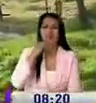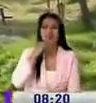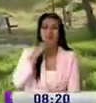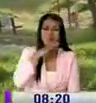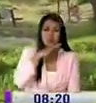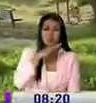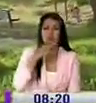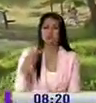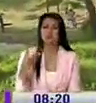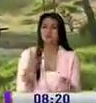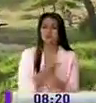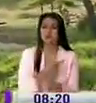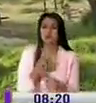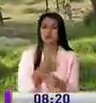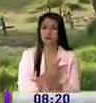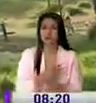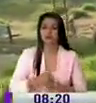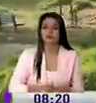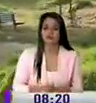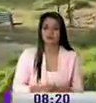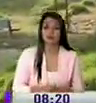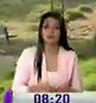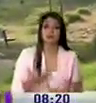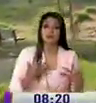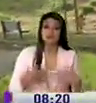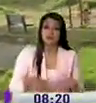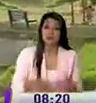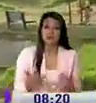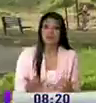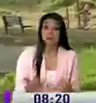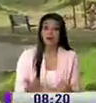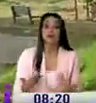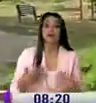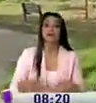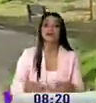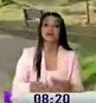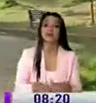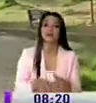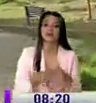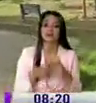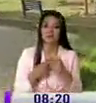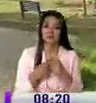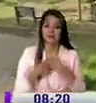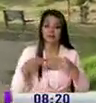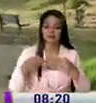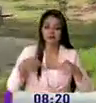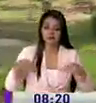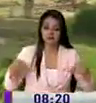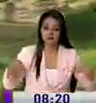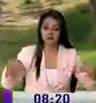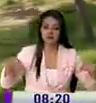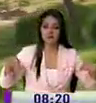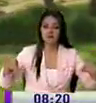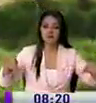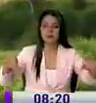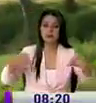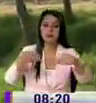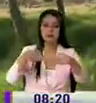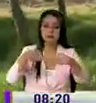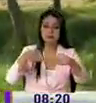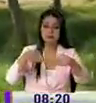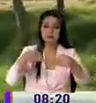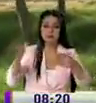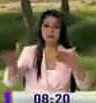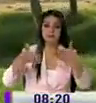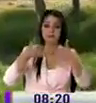de delincuencia todo. Ya se va a hacer en este momento el cerramiento de todos los accesos para ya iniciar todos